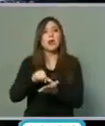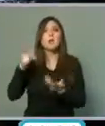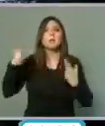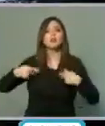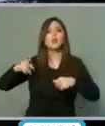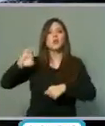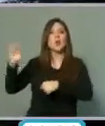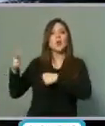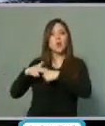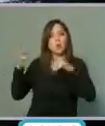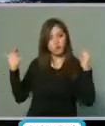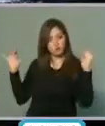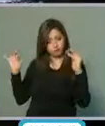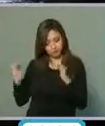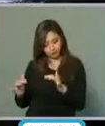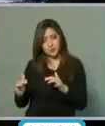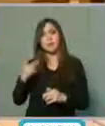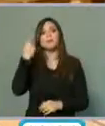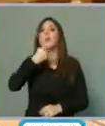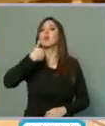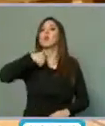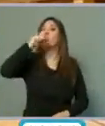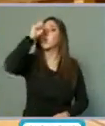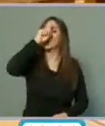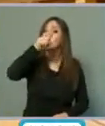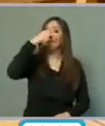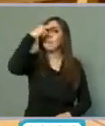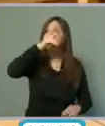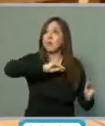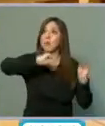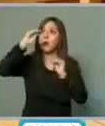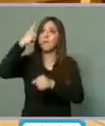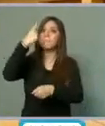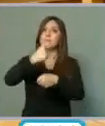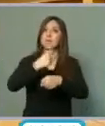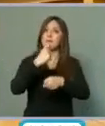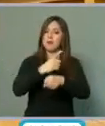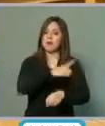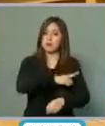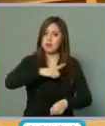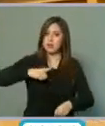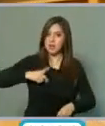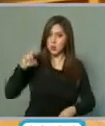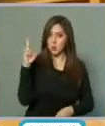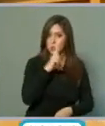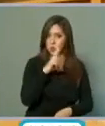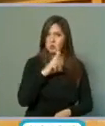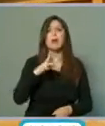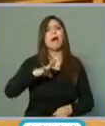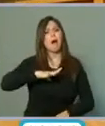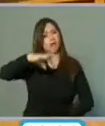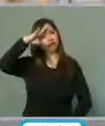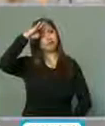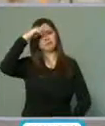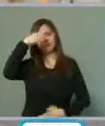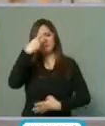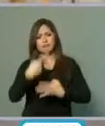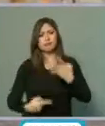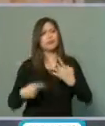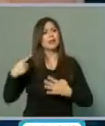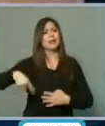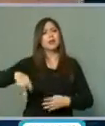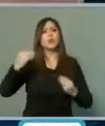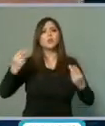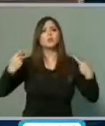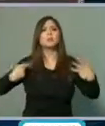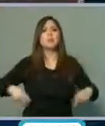visitar primero Rusia, ¿no? Así que hacer paulatino, porque hay muchos mexicanos. Y yo como yo tengo muchos años de